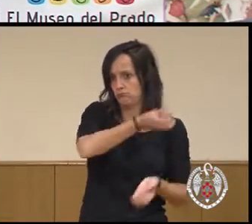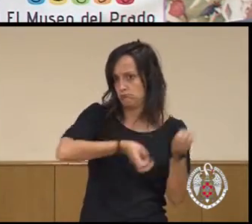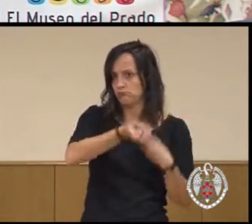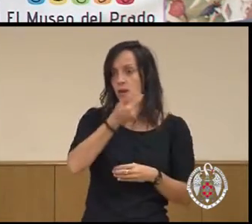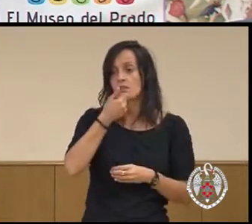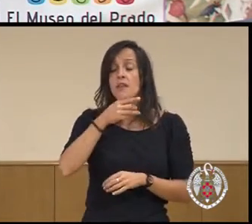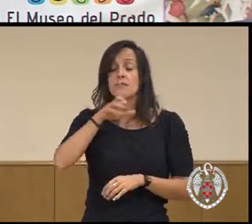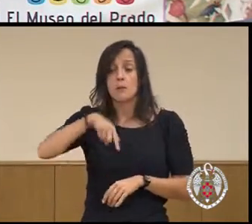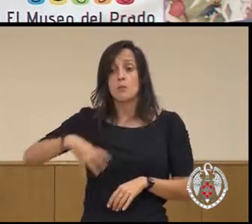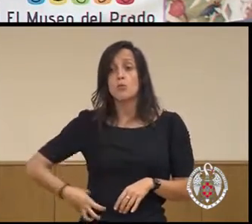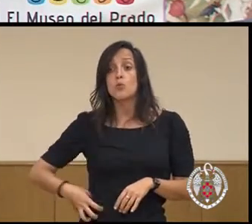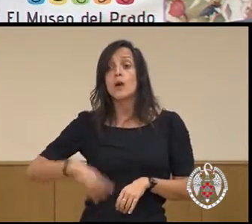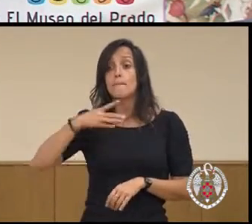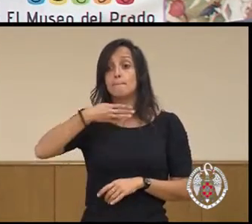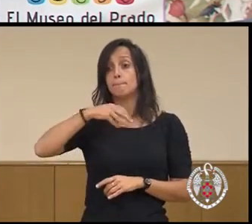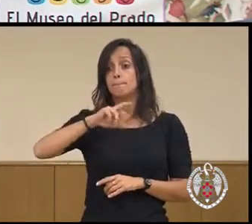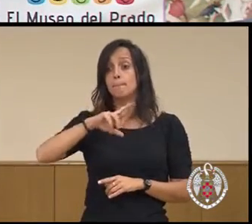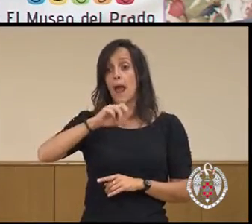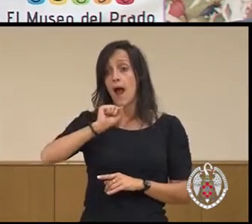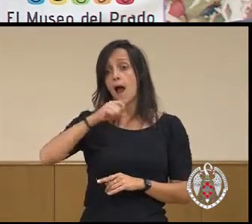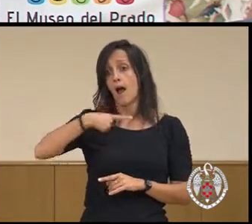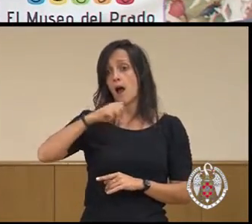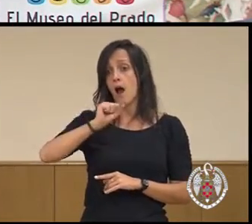Braganza contra la monarquía hispánica,